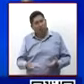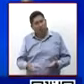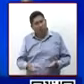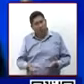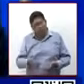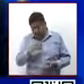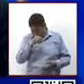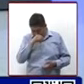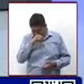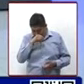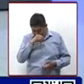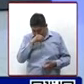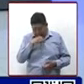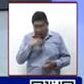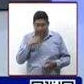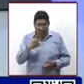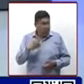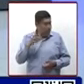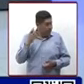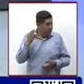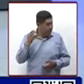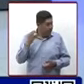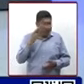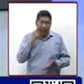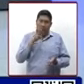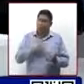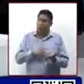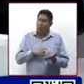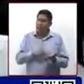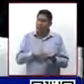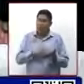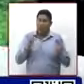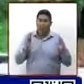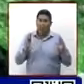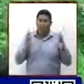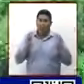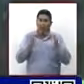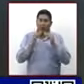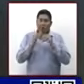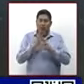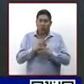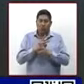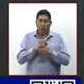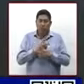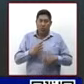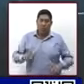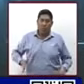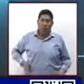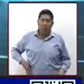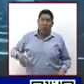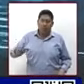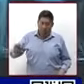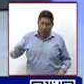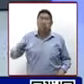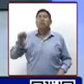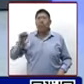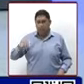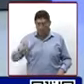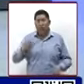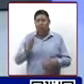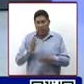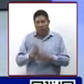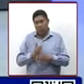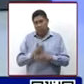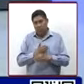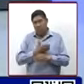a la calle. Pero te digo una cosa, porque hay que reconocer también, en La Paz, la cultura del cuidado de la mascota ha mejorado. Ha